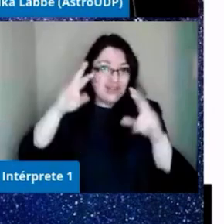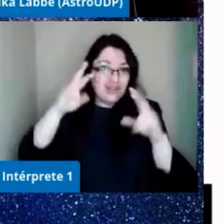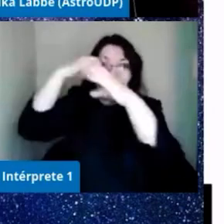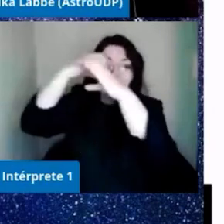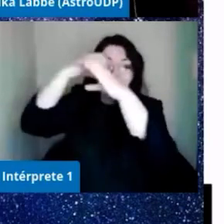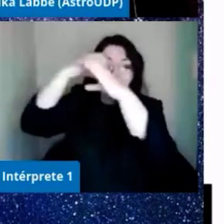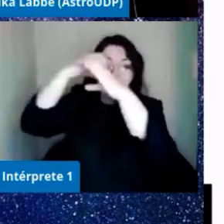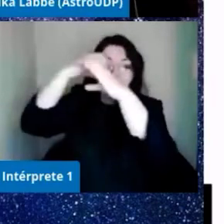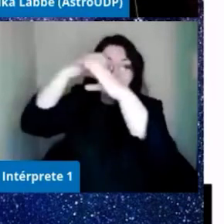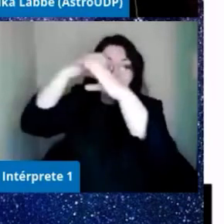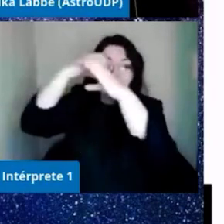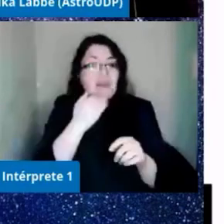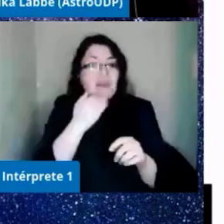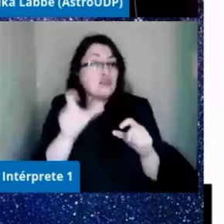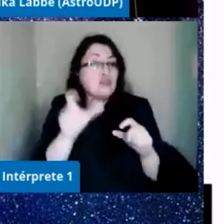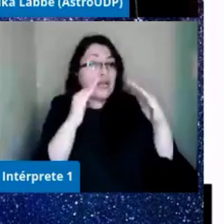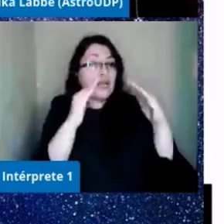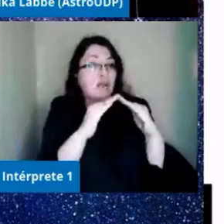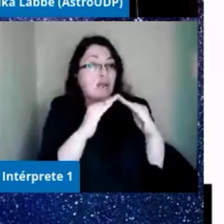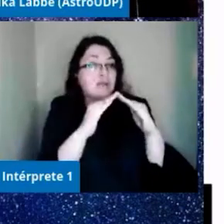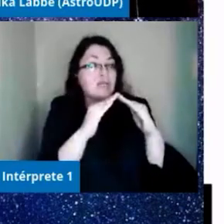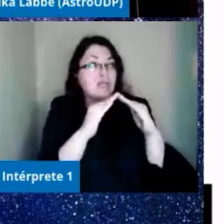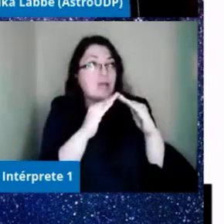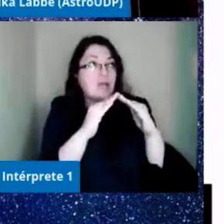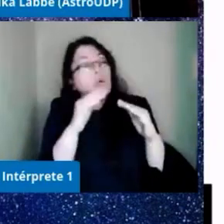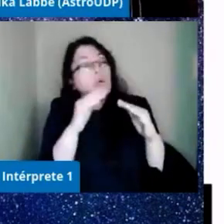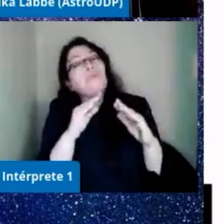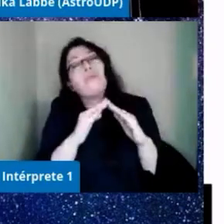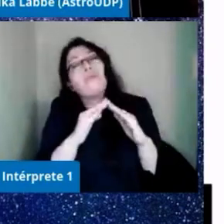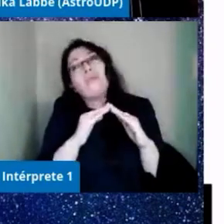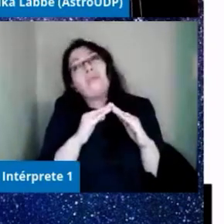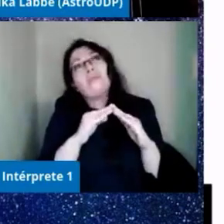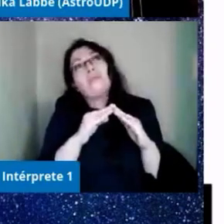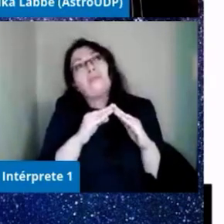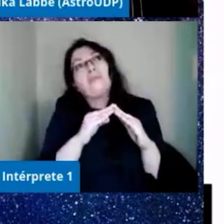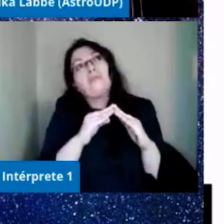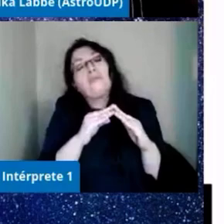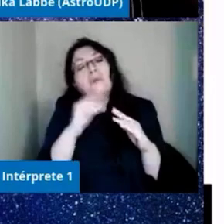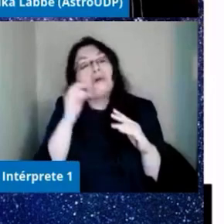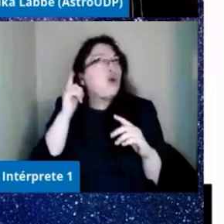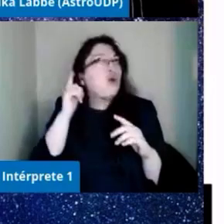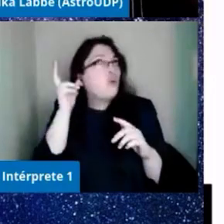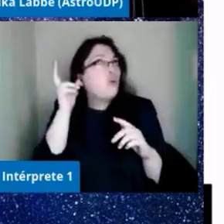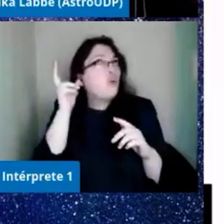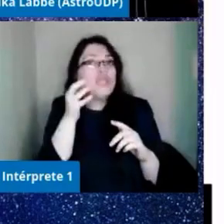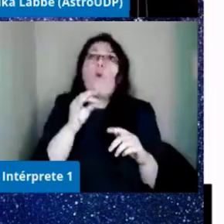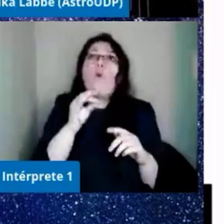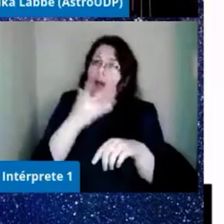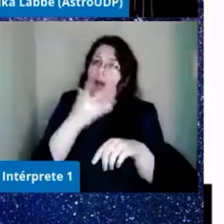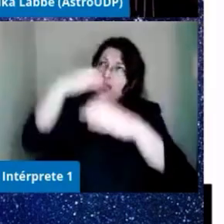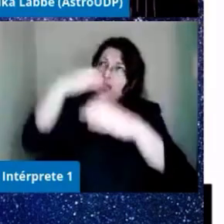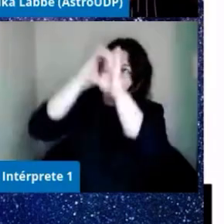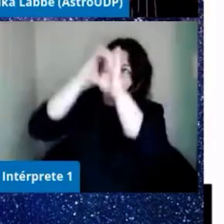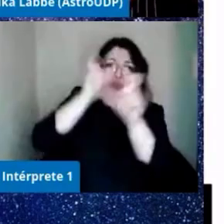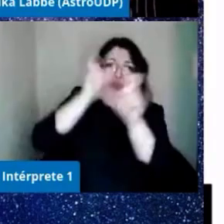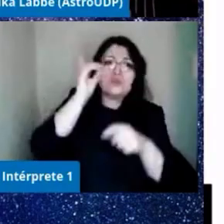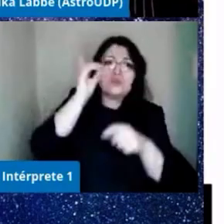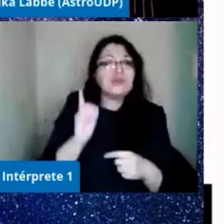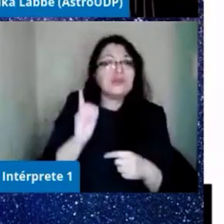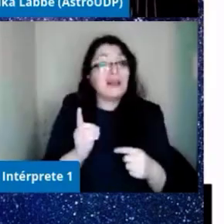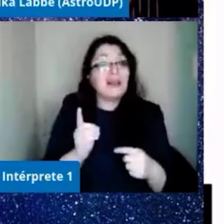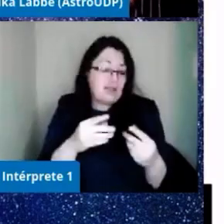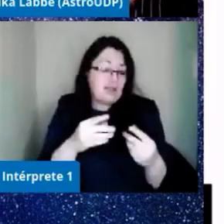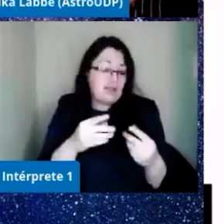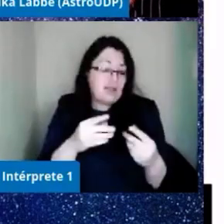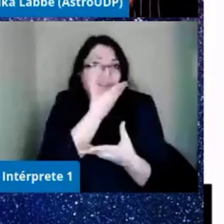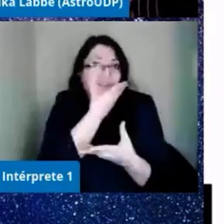hay astronomía para personas con discapacidad visual. Lo cual es fantástico, porque en general uno no tiene idea de que eso está pasando, probablemente